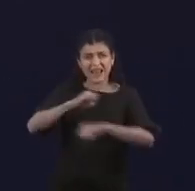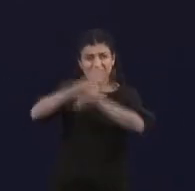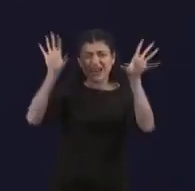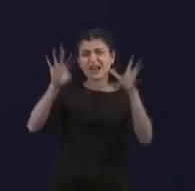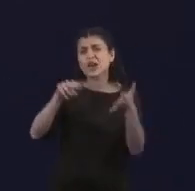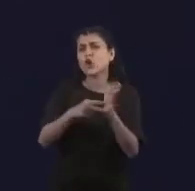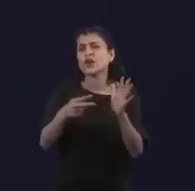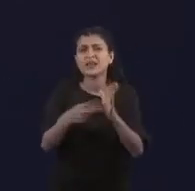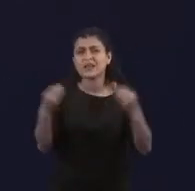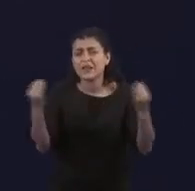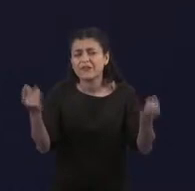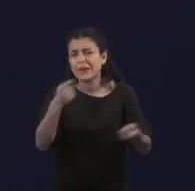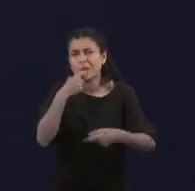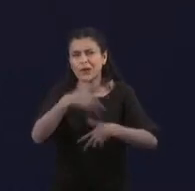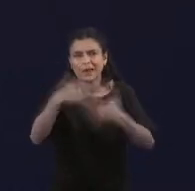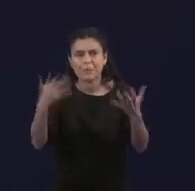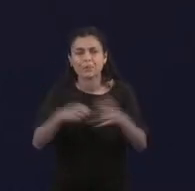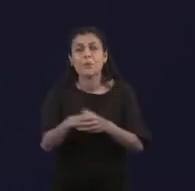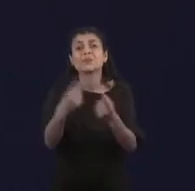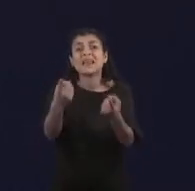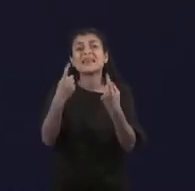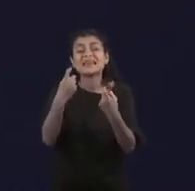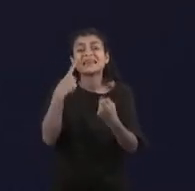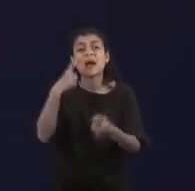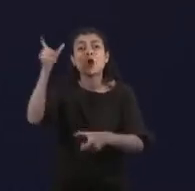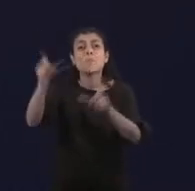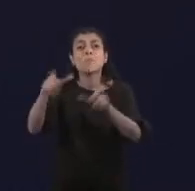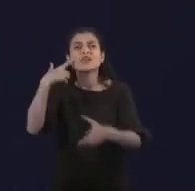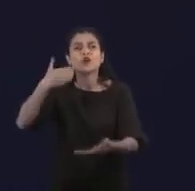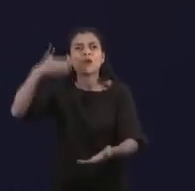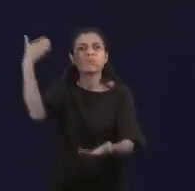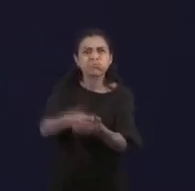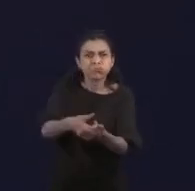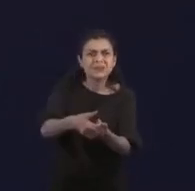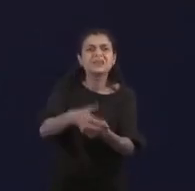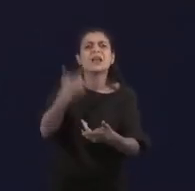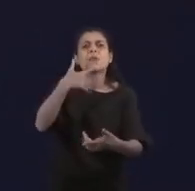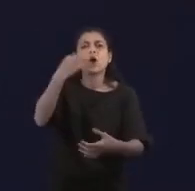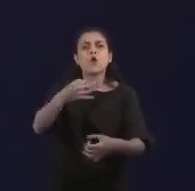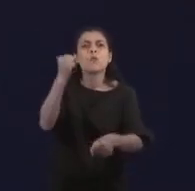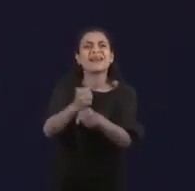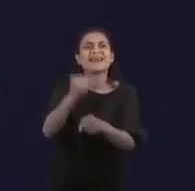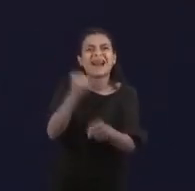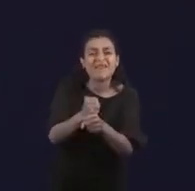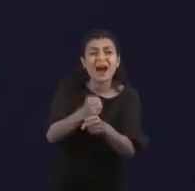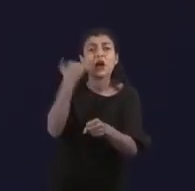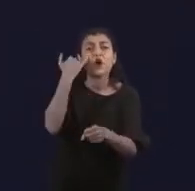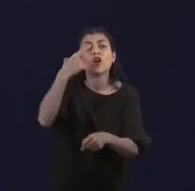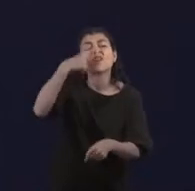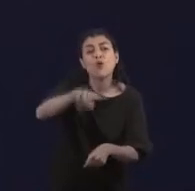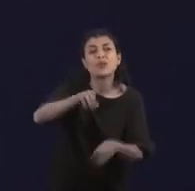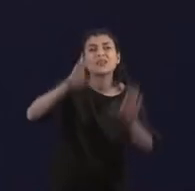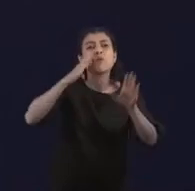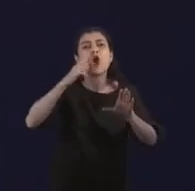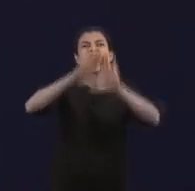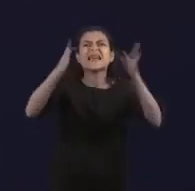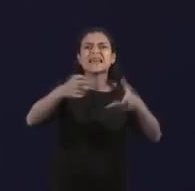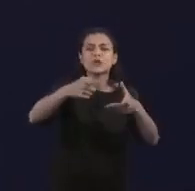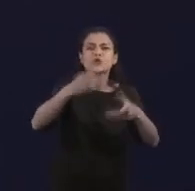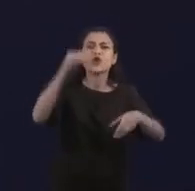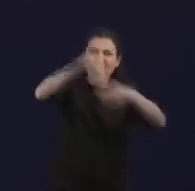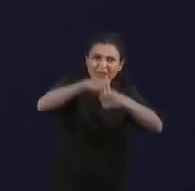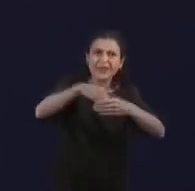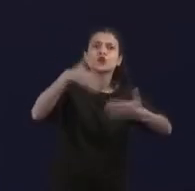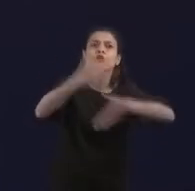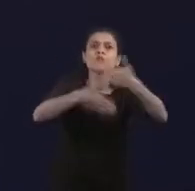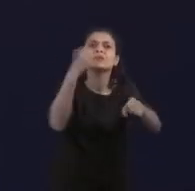o comprenda en un ejemplo simple, necesitamos el que aporte el martillo, el que lo sepa usar y en tal caso una institución que permita o que